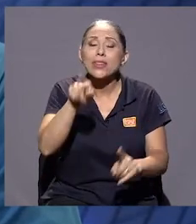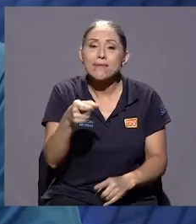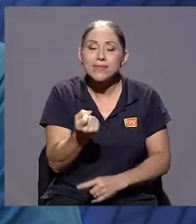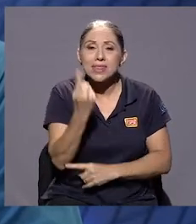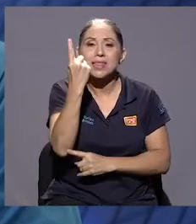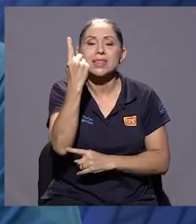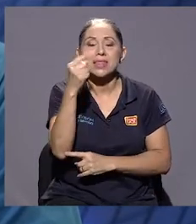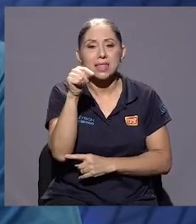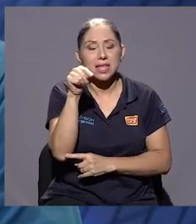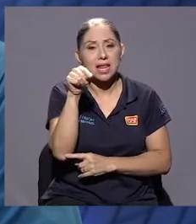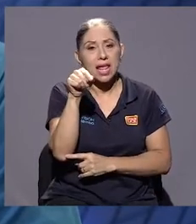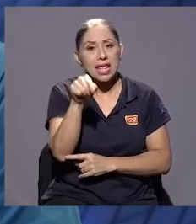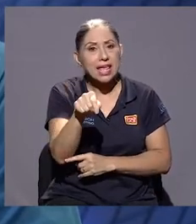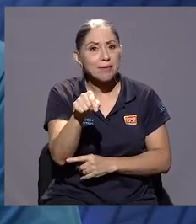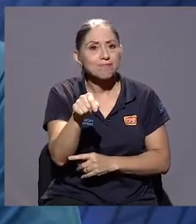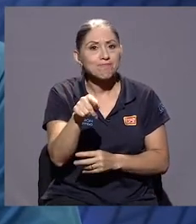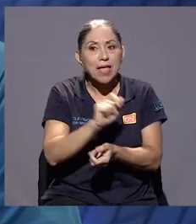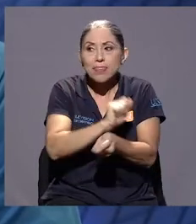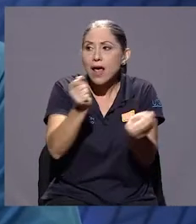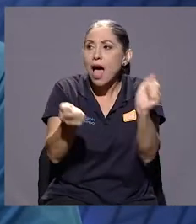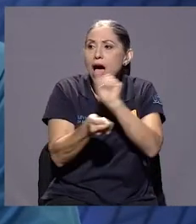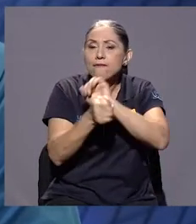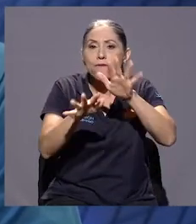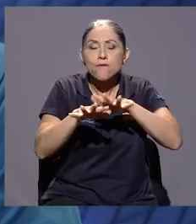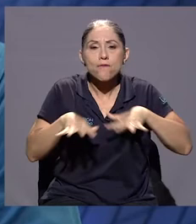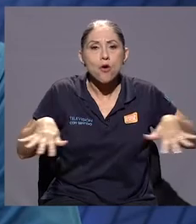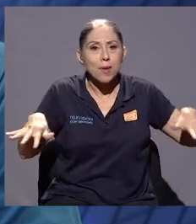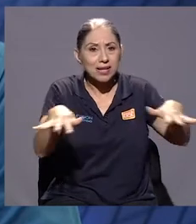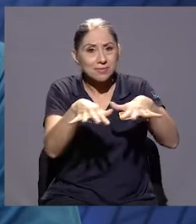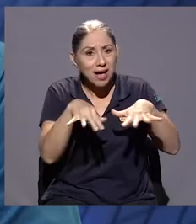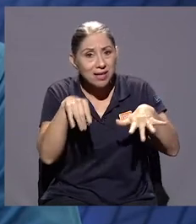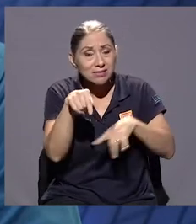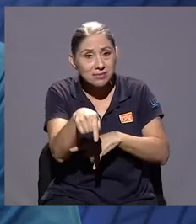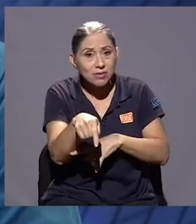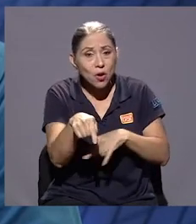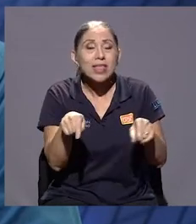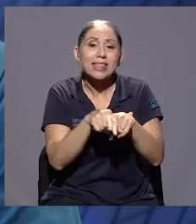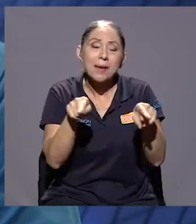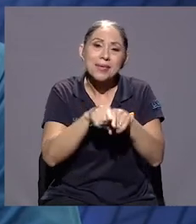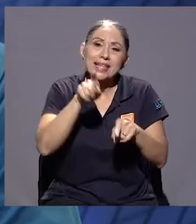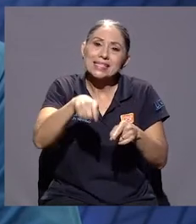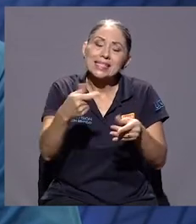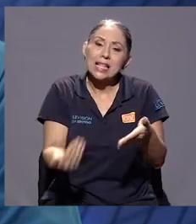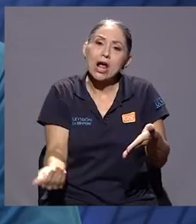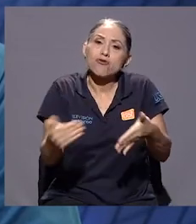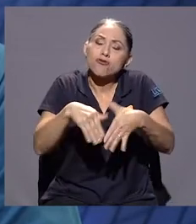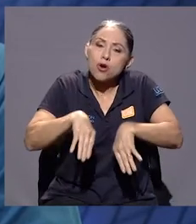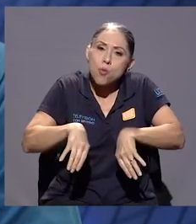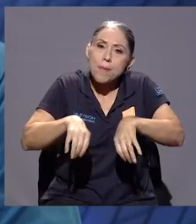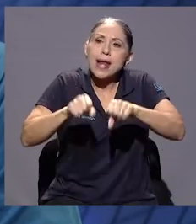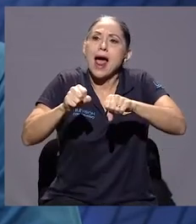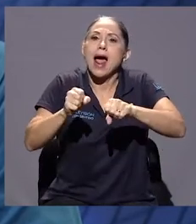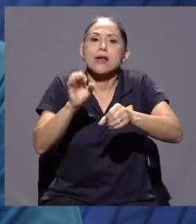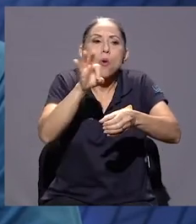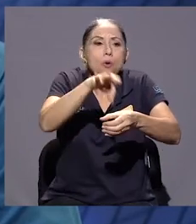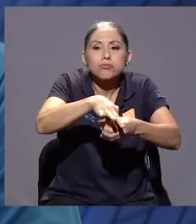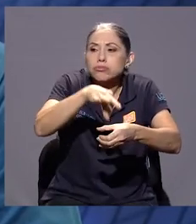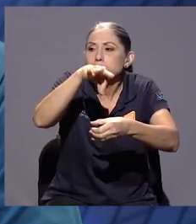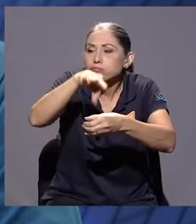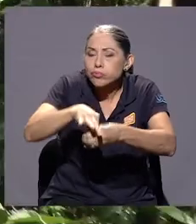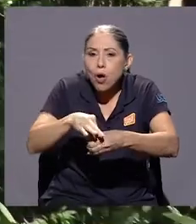transformar el espacio también bien en recuperar la parte vegetal parte de bosques la parte de